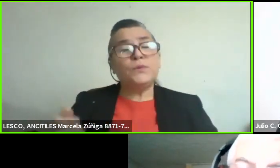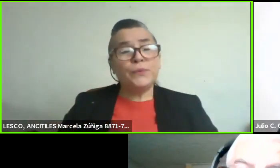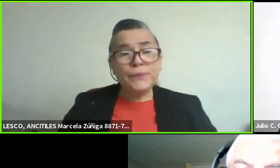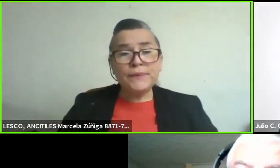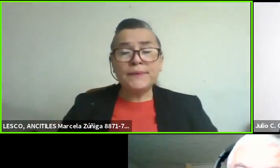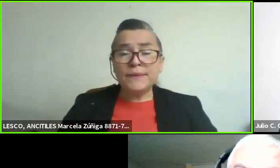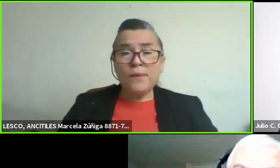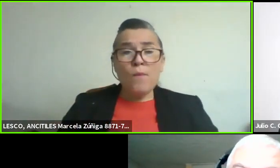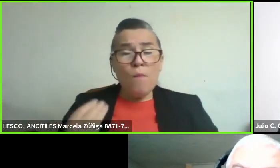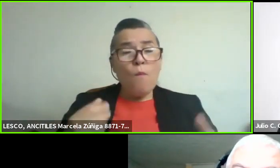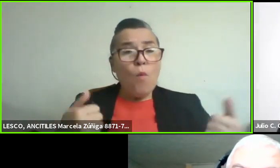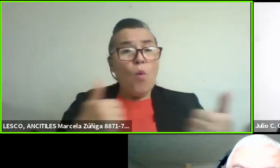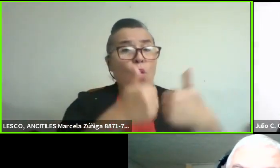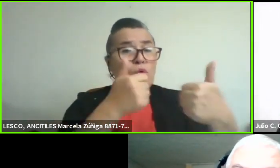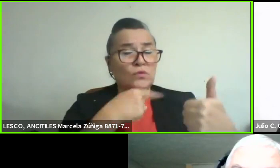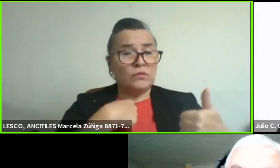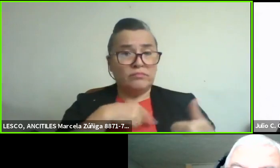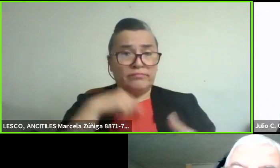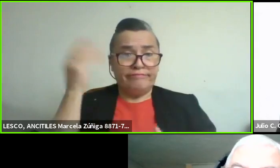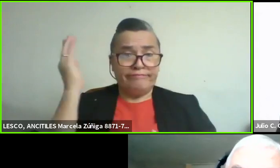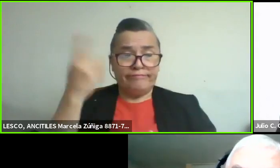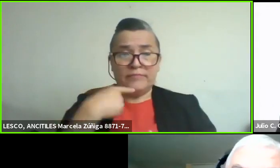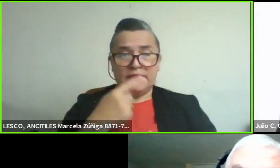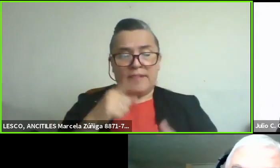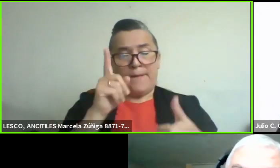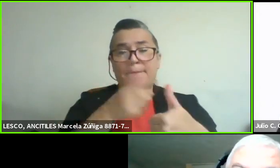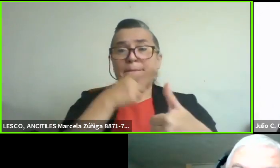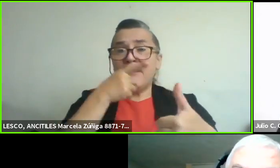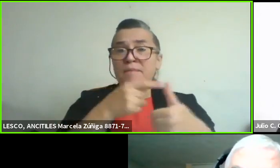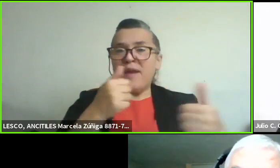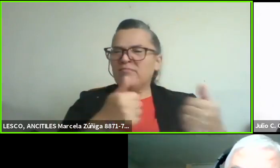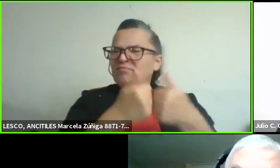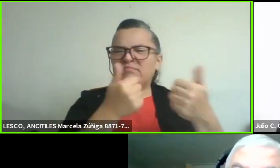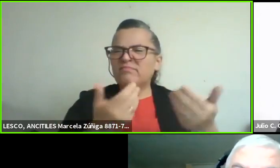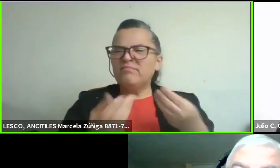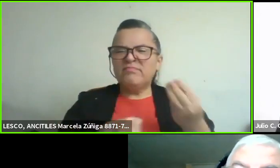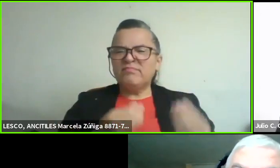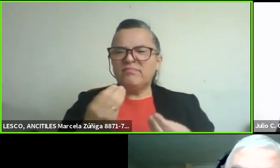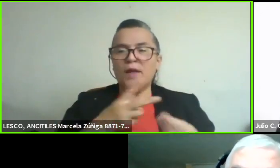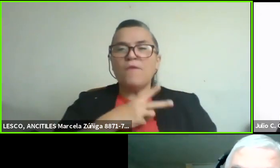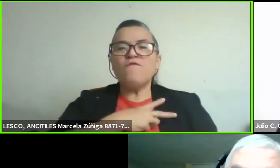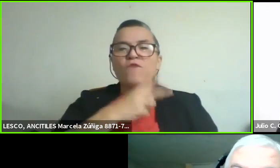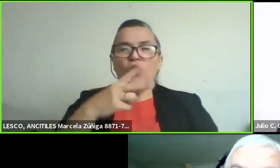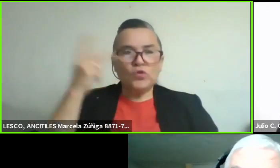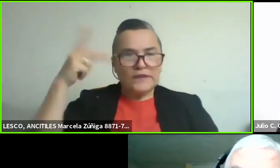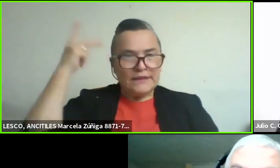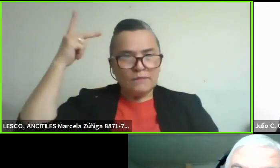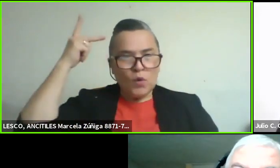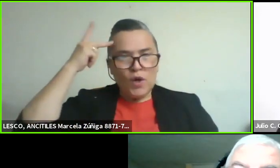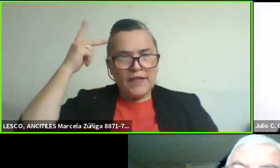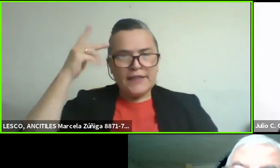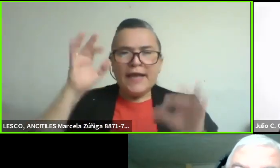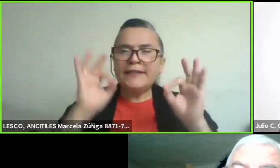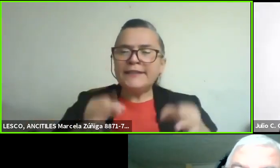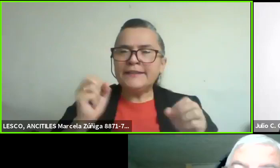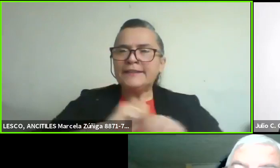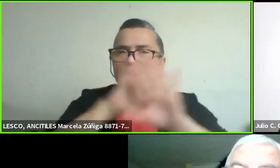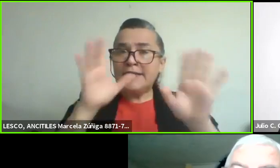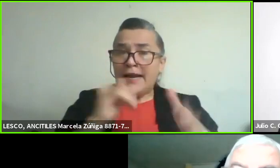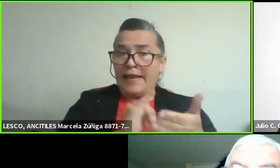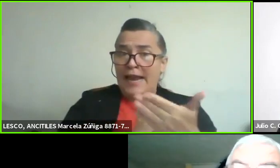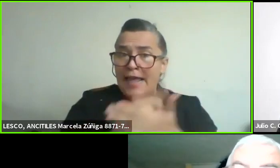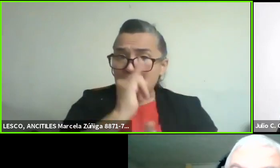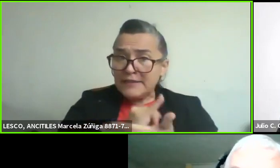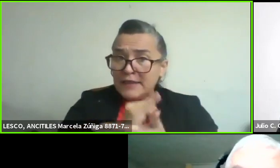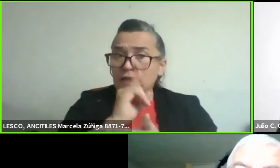algunos de los cuales planteé mi en mi presentación yo diría que el primero es esa voluntad política esa decisión clara de que la investigación es